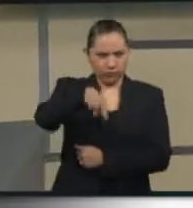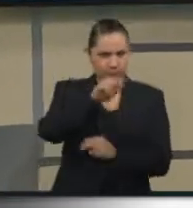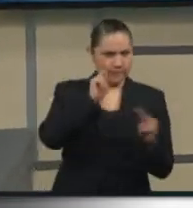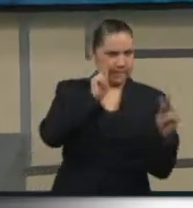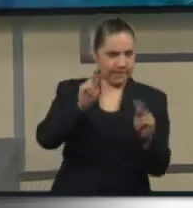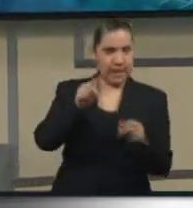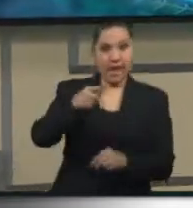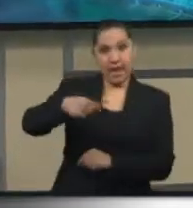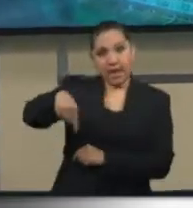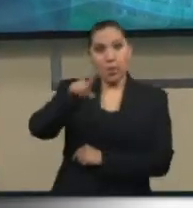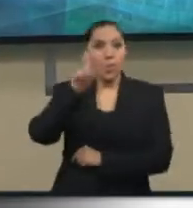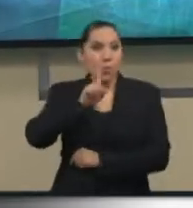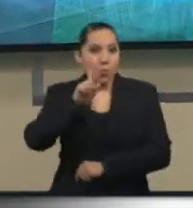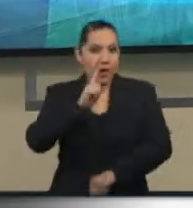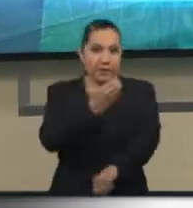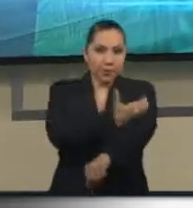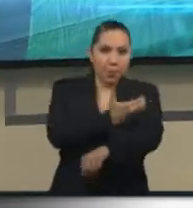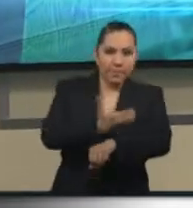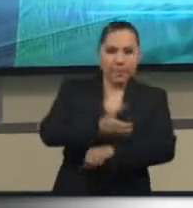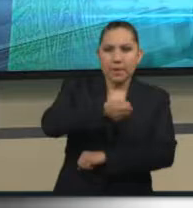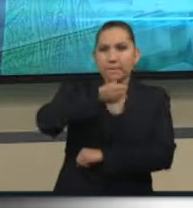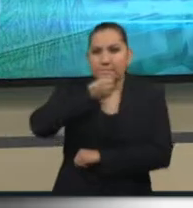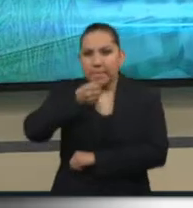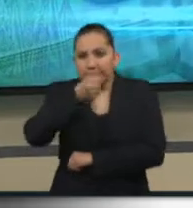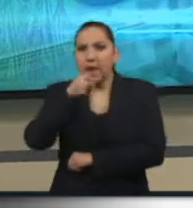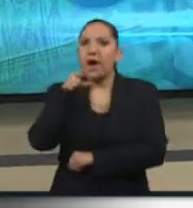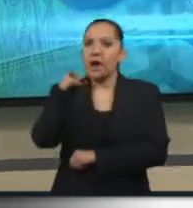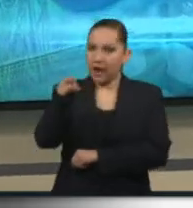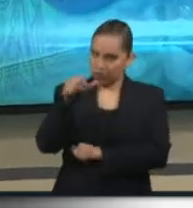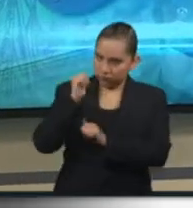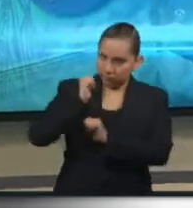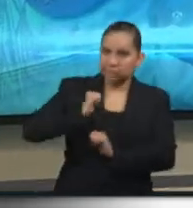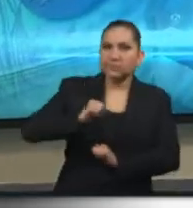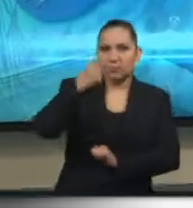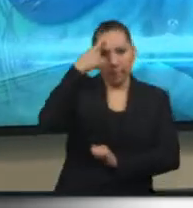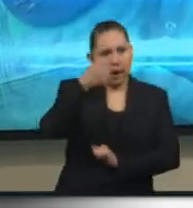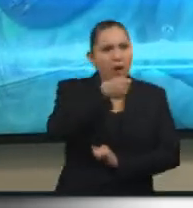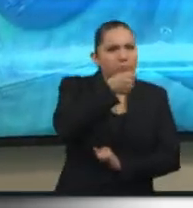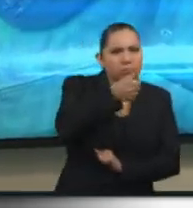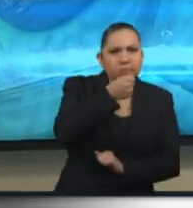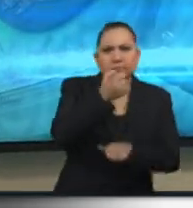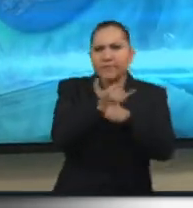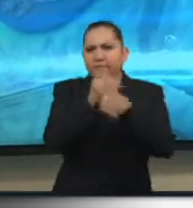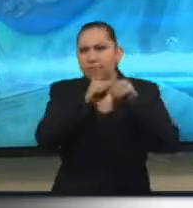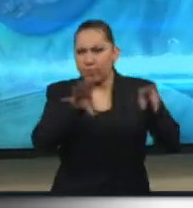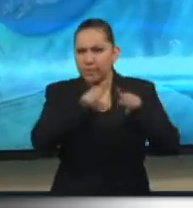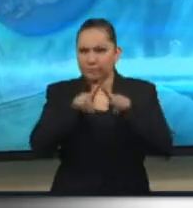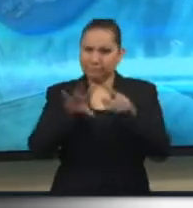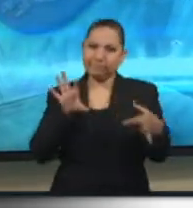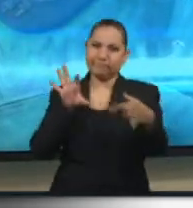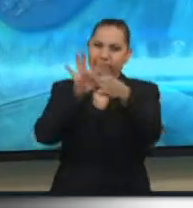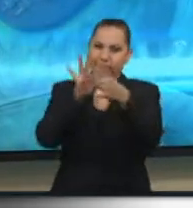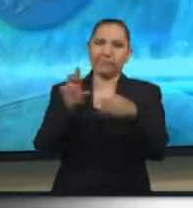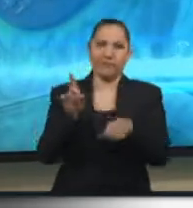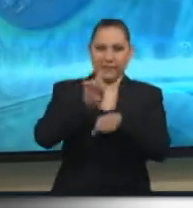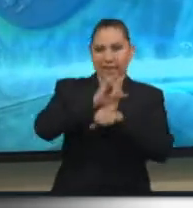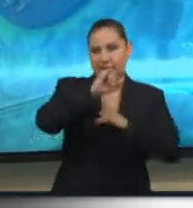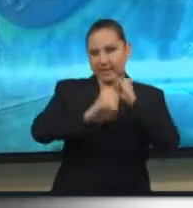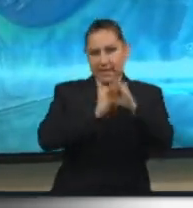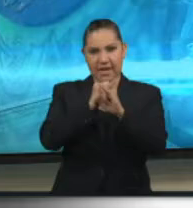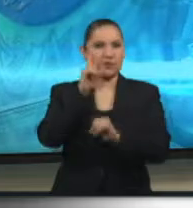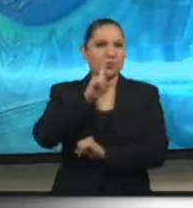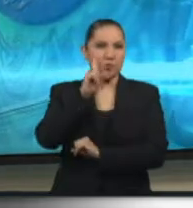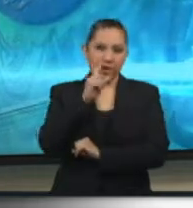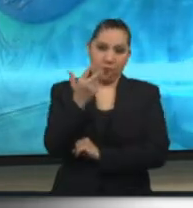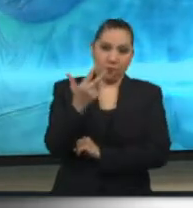haciendo cargo de las noticias desde el Congreso como marco del Día Internacional de la Mujer. De aquel 8 de marzo se determinó que durante todo